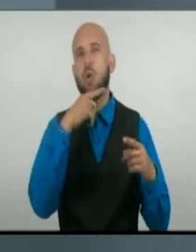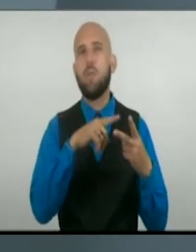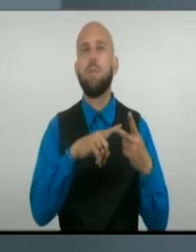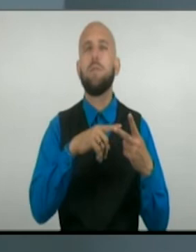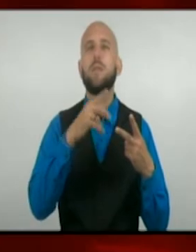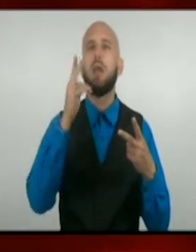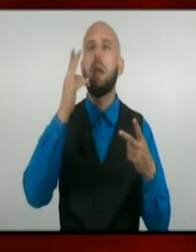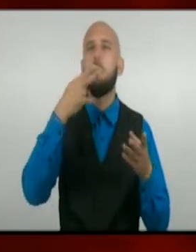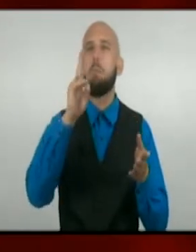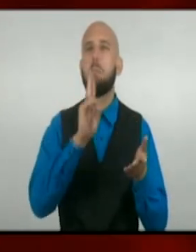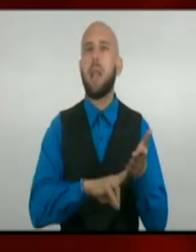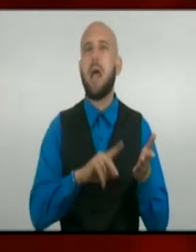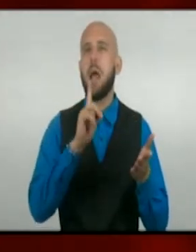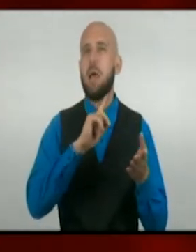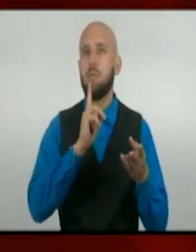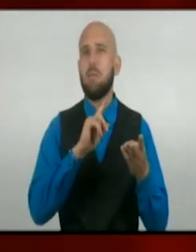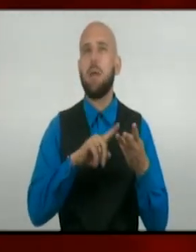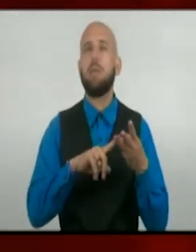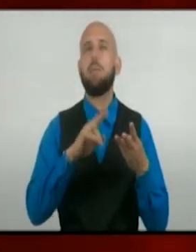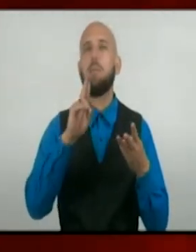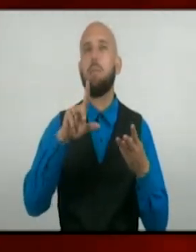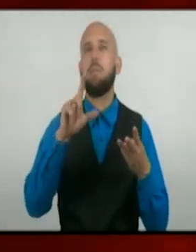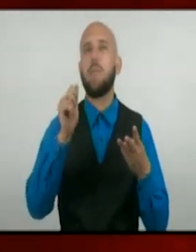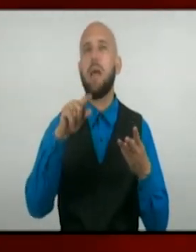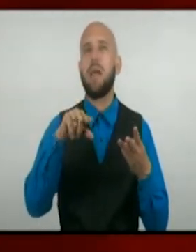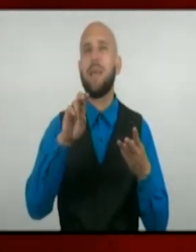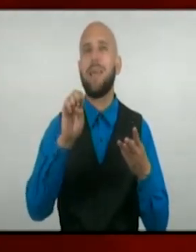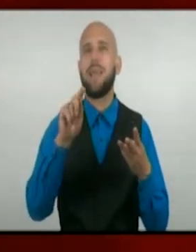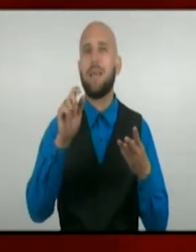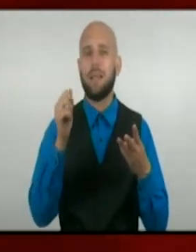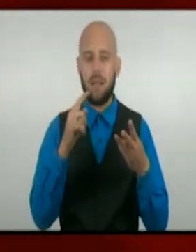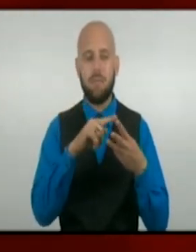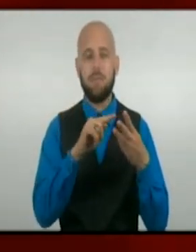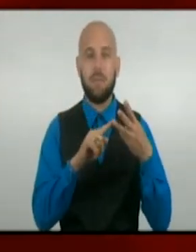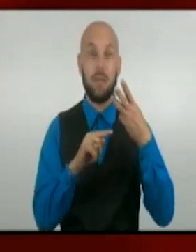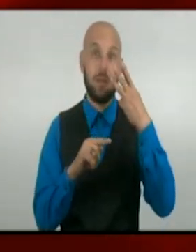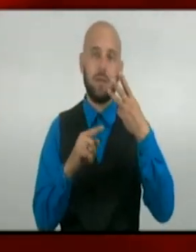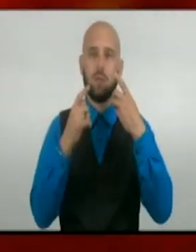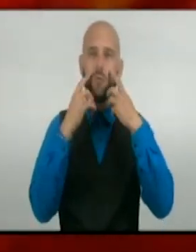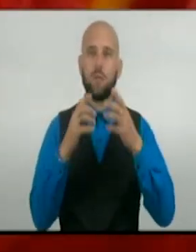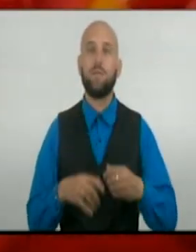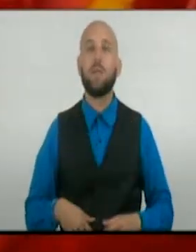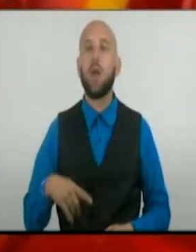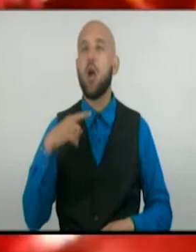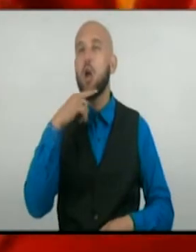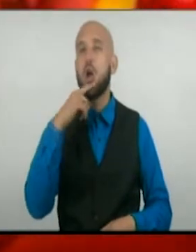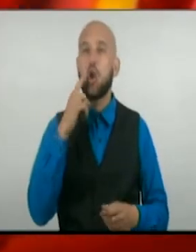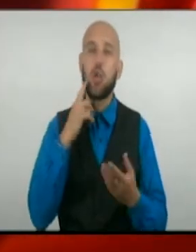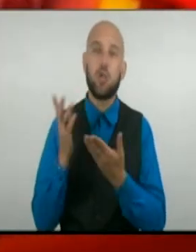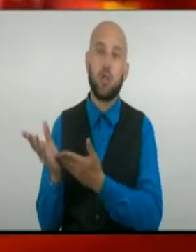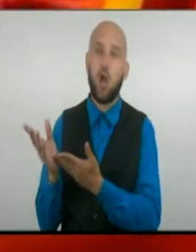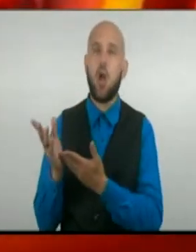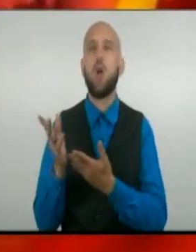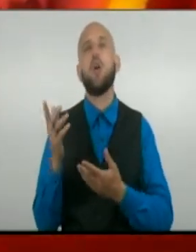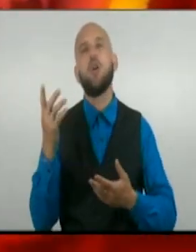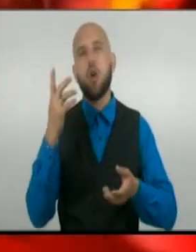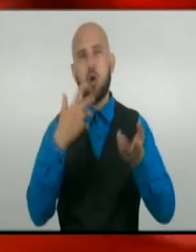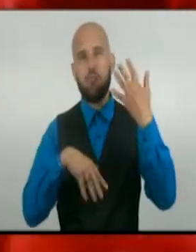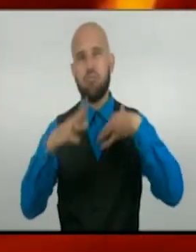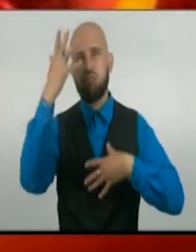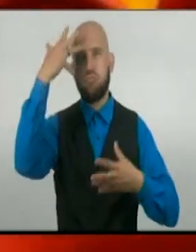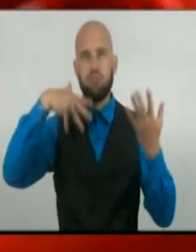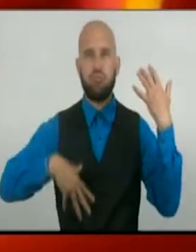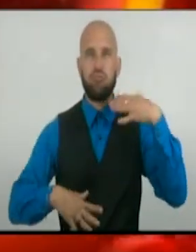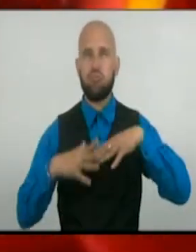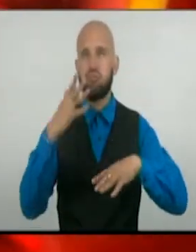plaquetas que le hace falta al enfermo los glóbulos rojos son el componente de la sangre que se transfunde